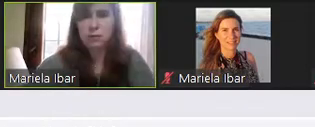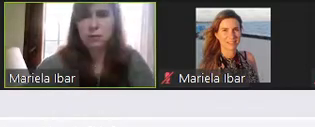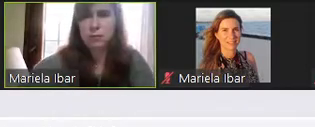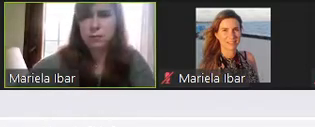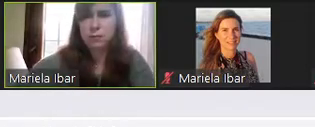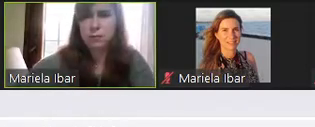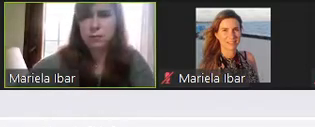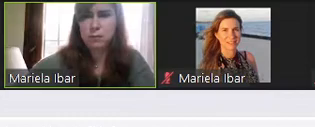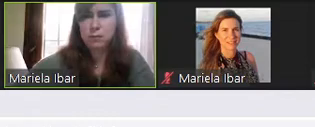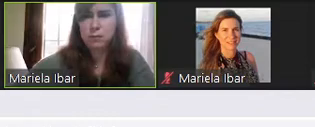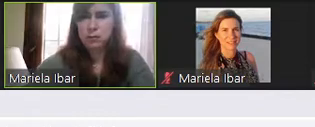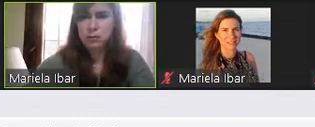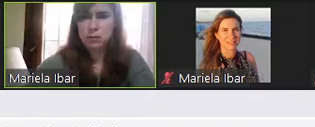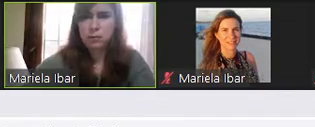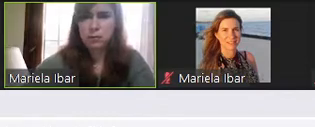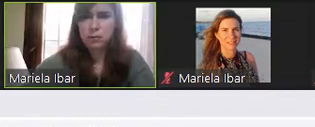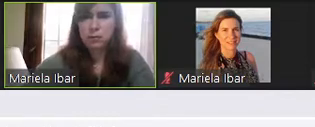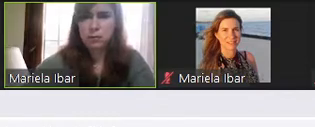siguiente.